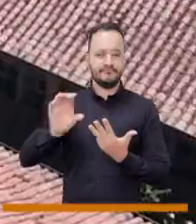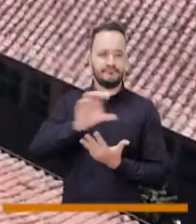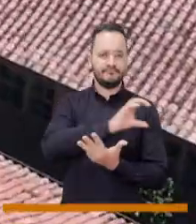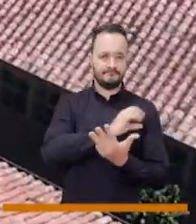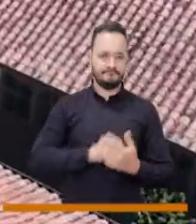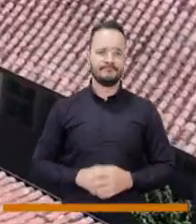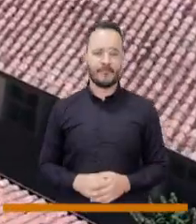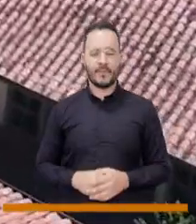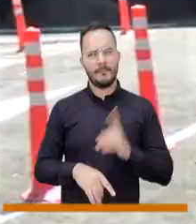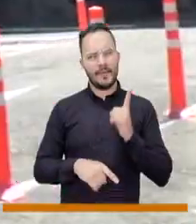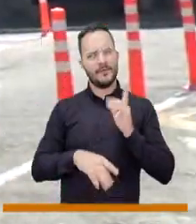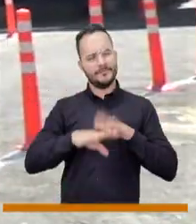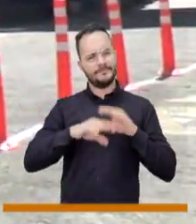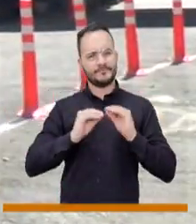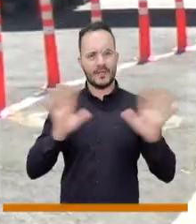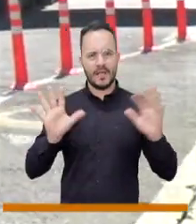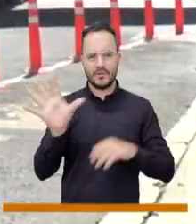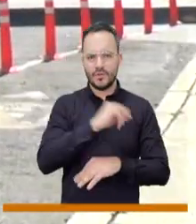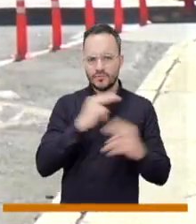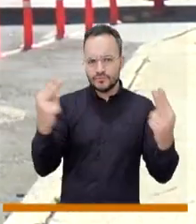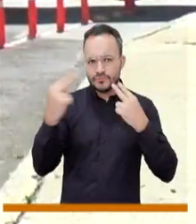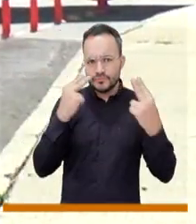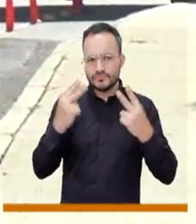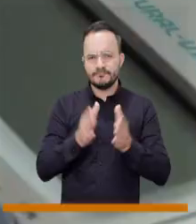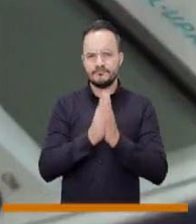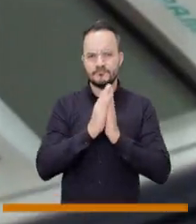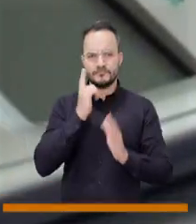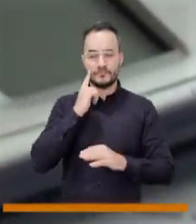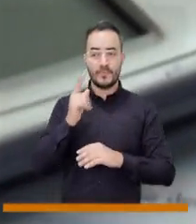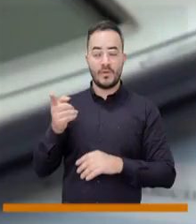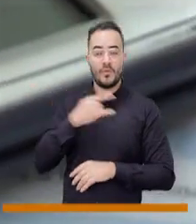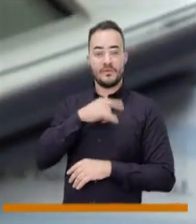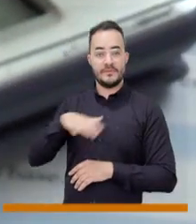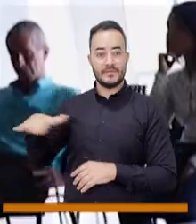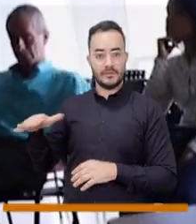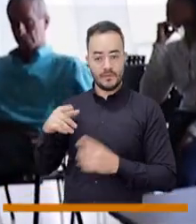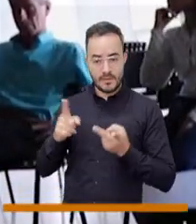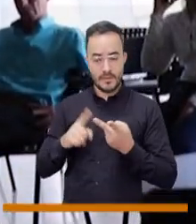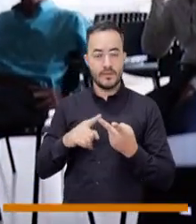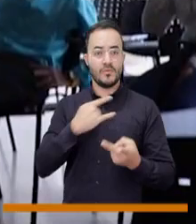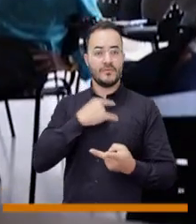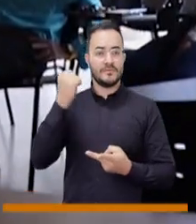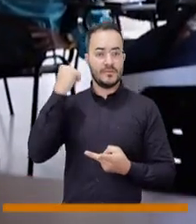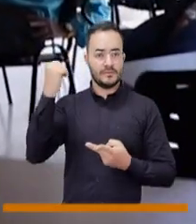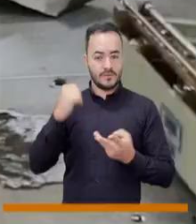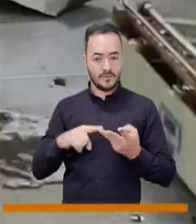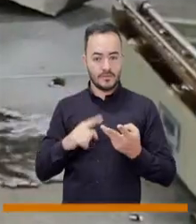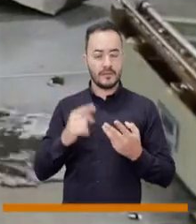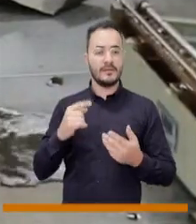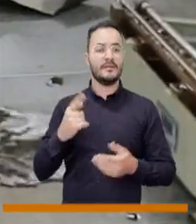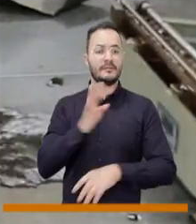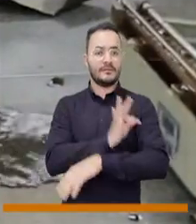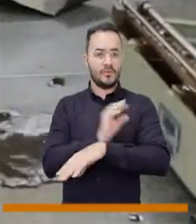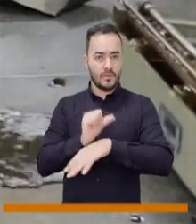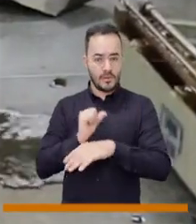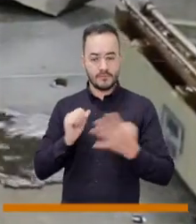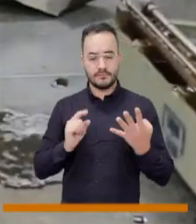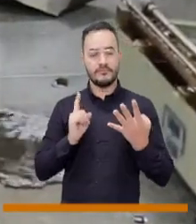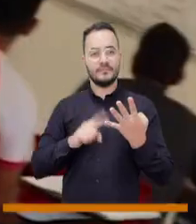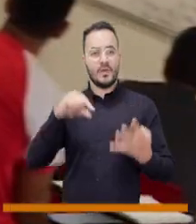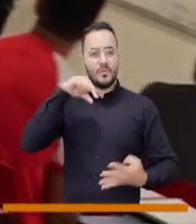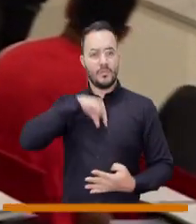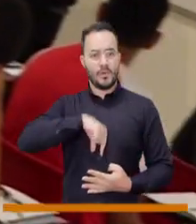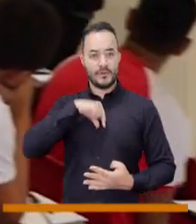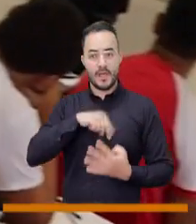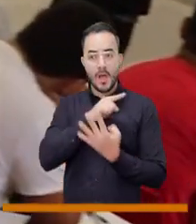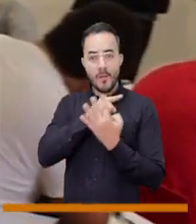hay algo que también es muy bueno dejarle claro a los televidentes. Está la Universidad de Antioquia, la Universidad Nacional, el Tecnológico de Antioquia, el